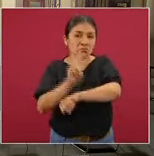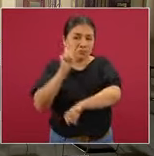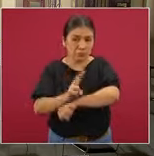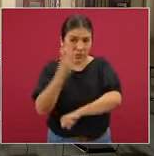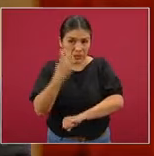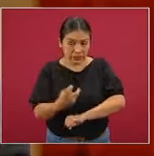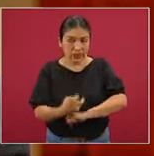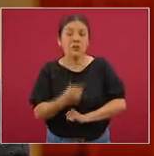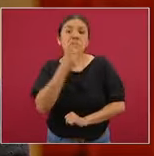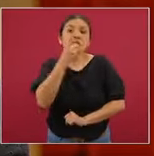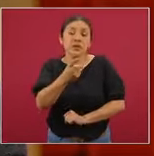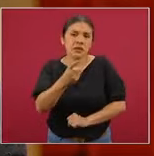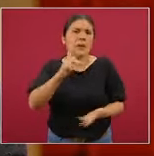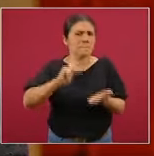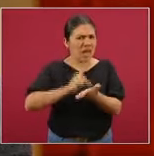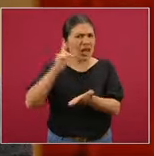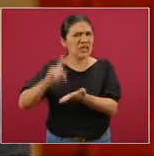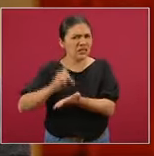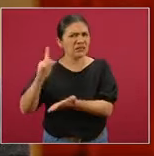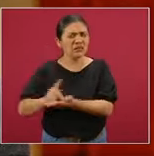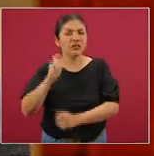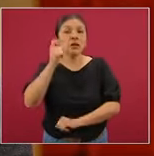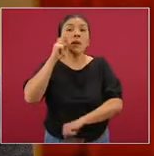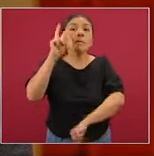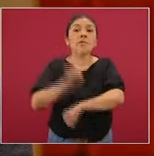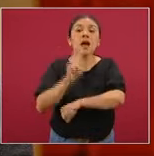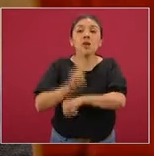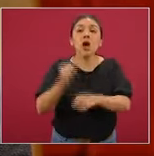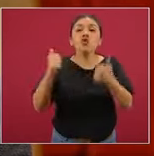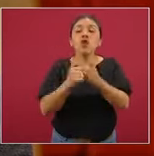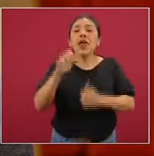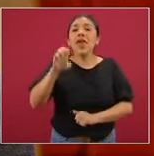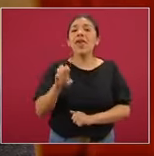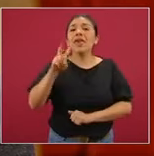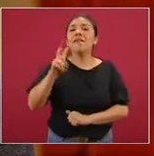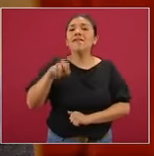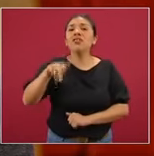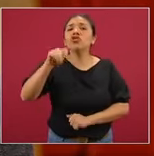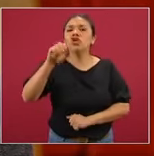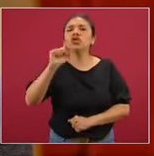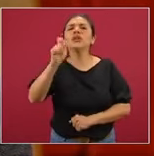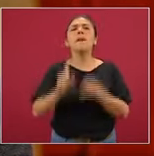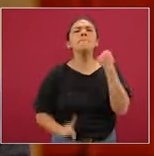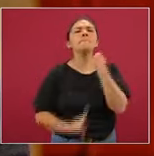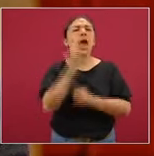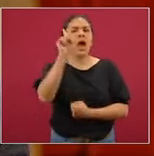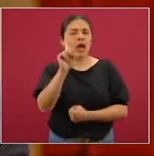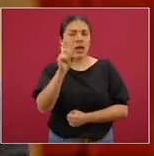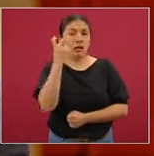epidemiológica y mencionó en varias ocasiones la vigilancia basada en eventos. Esta es una